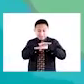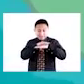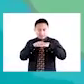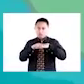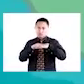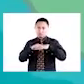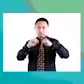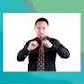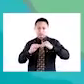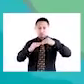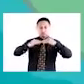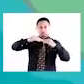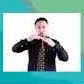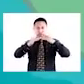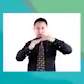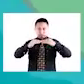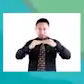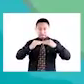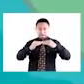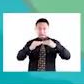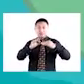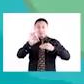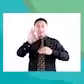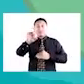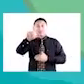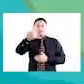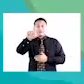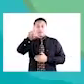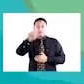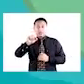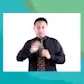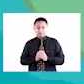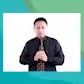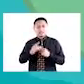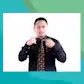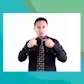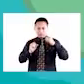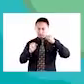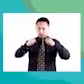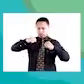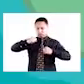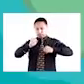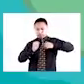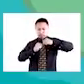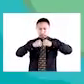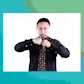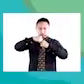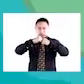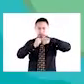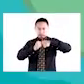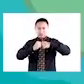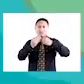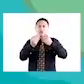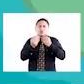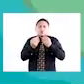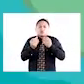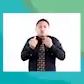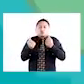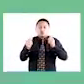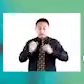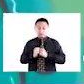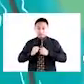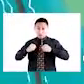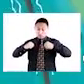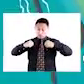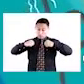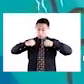son completamente lisas, hay partes más débiles que se llaman fallas geológicas. Las placas se mueven todo el tiempo, pero lo hacen muy